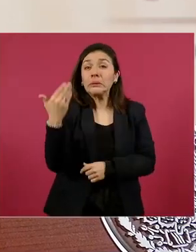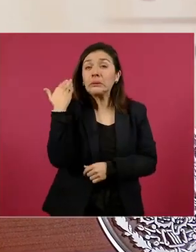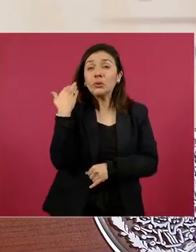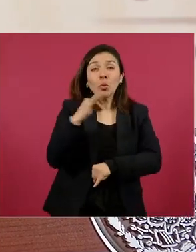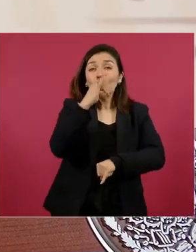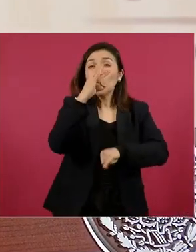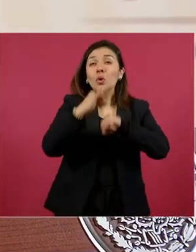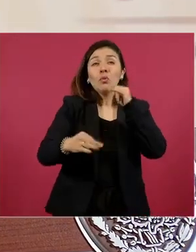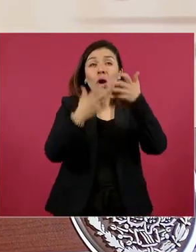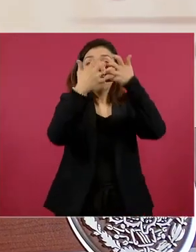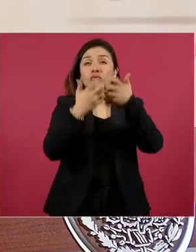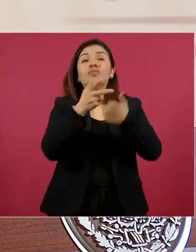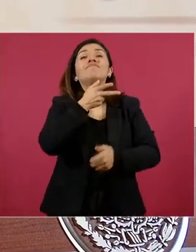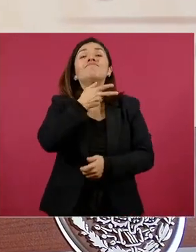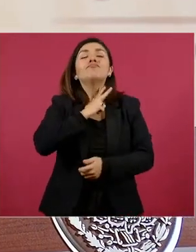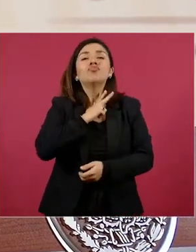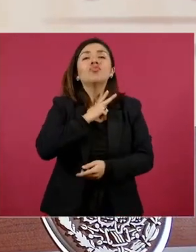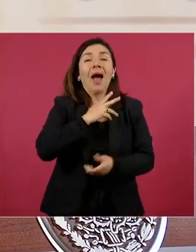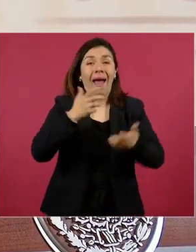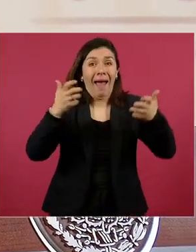hizo,